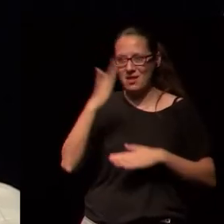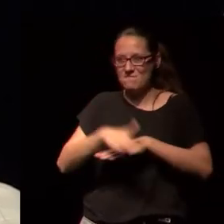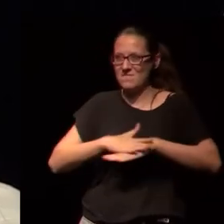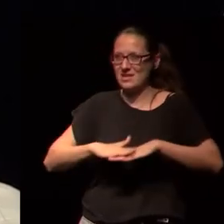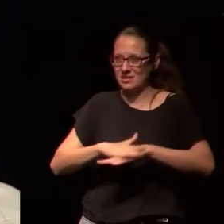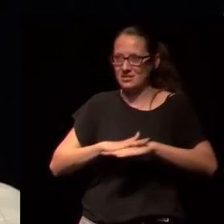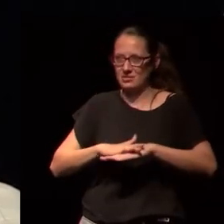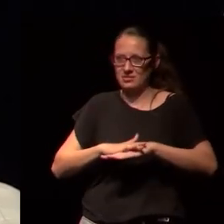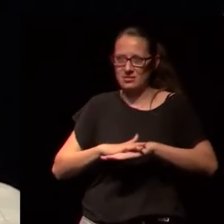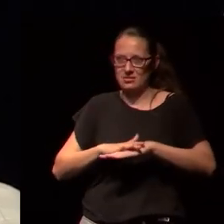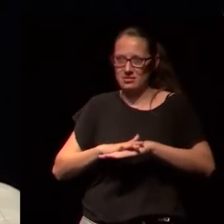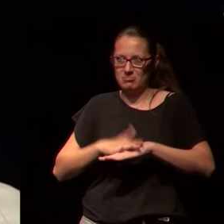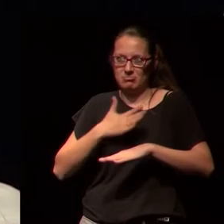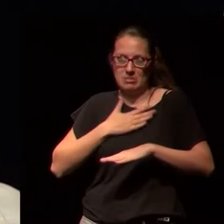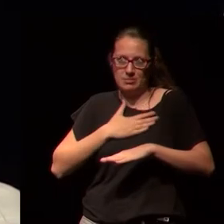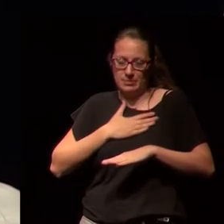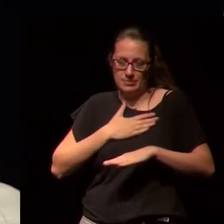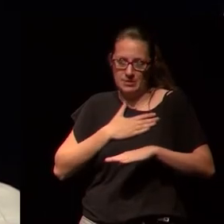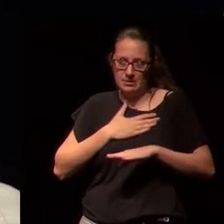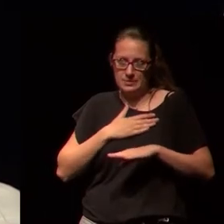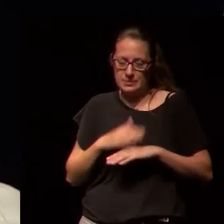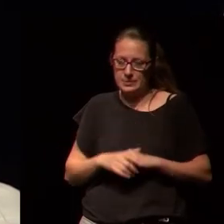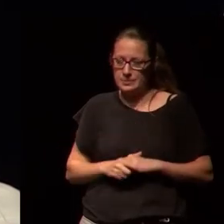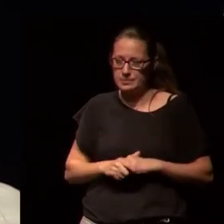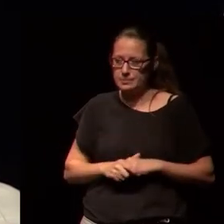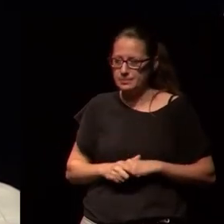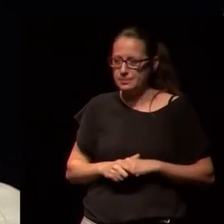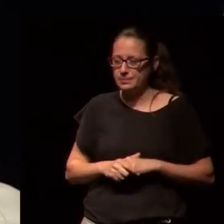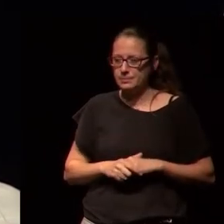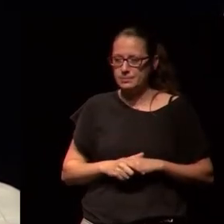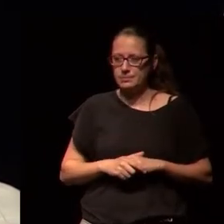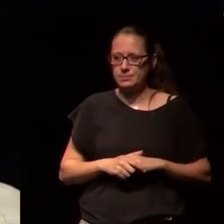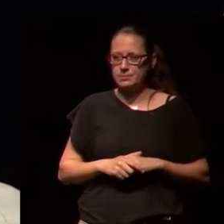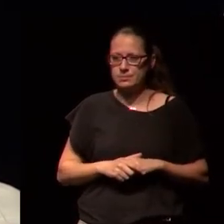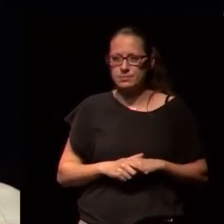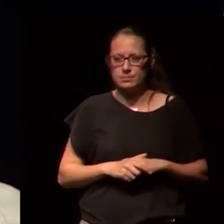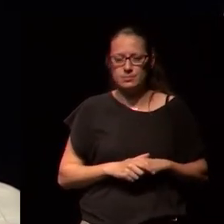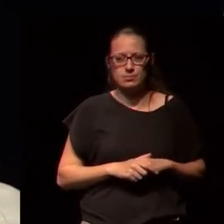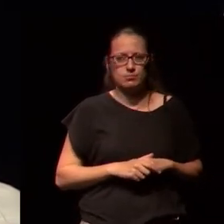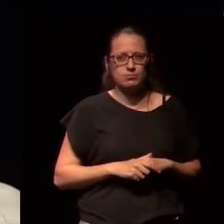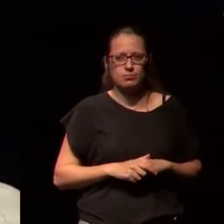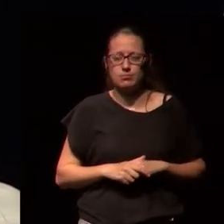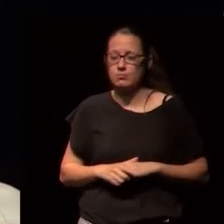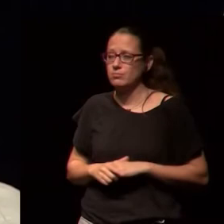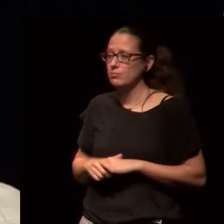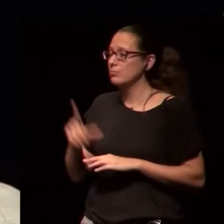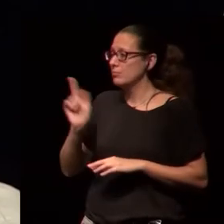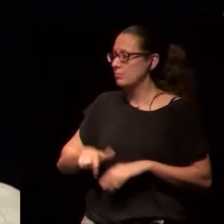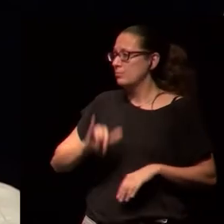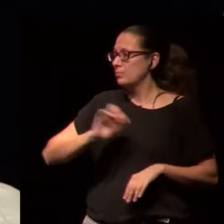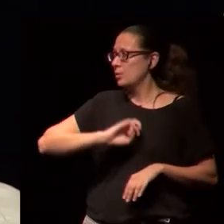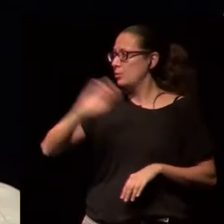pienso acerca de esta práctica. Y luego hay otra cosa que comprendí